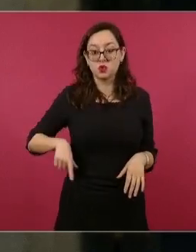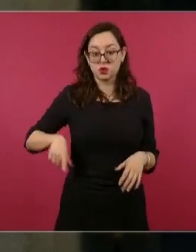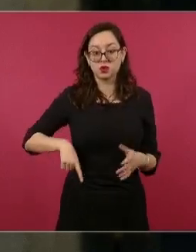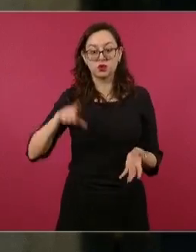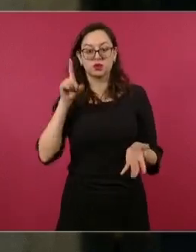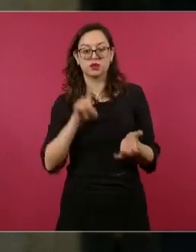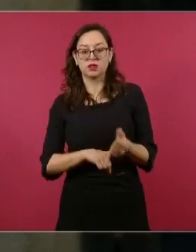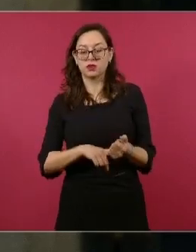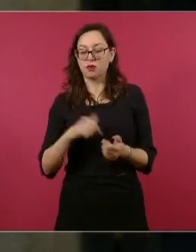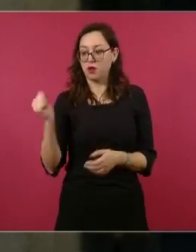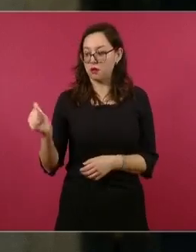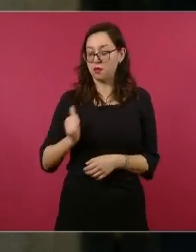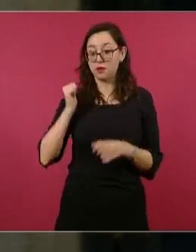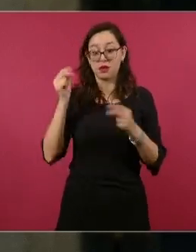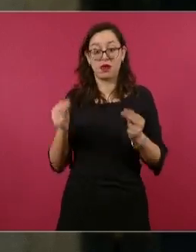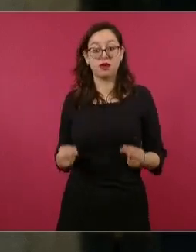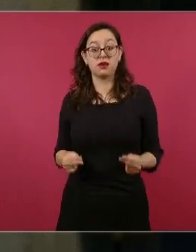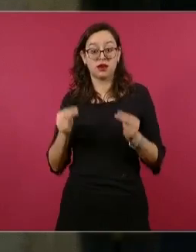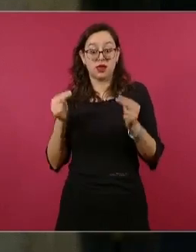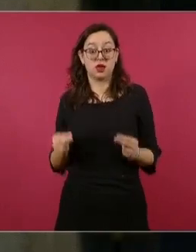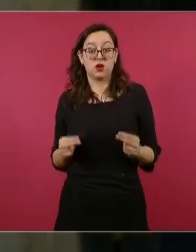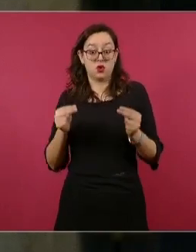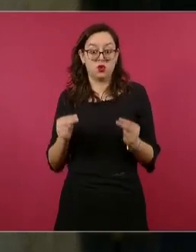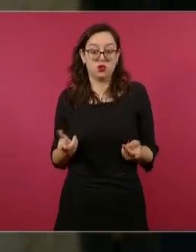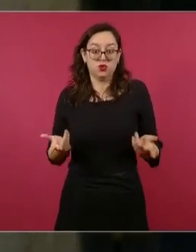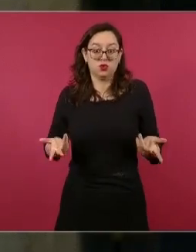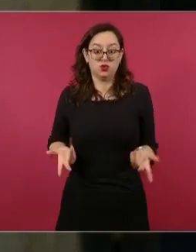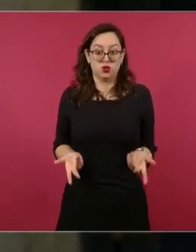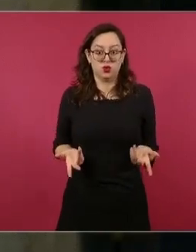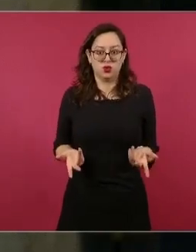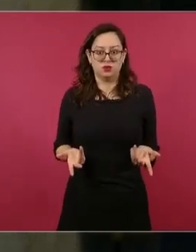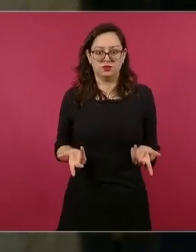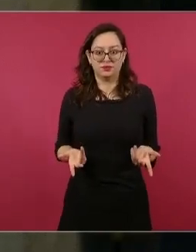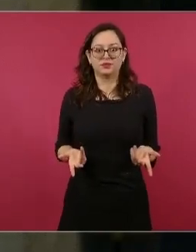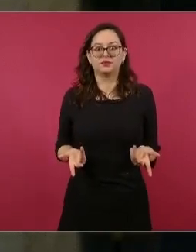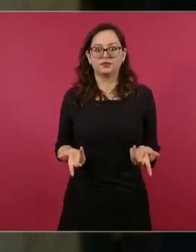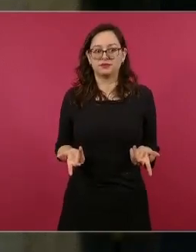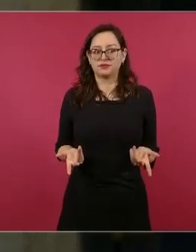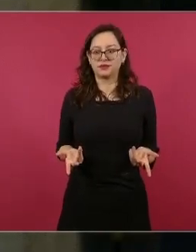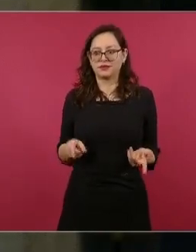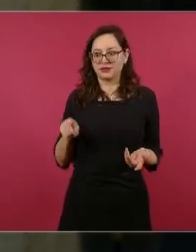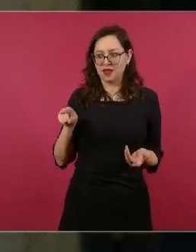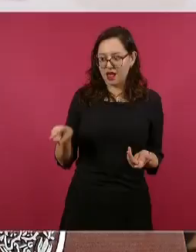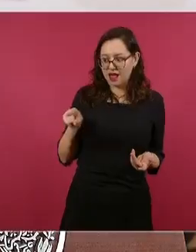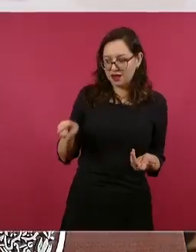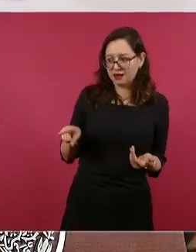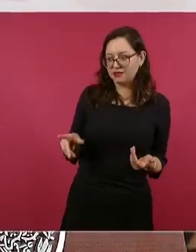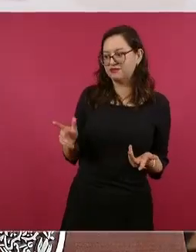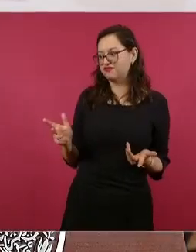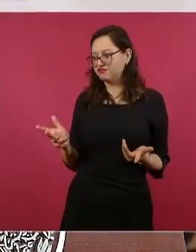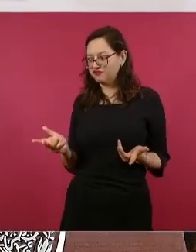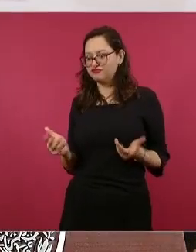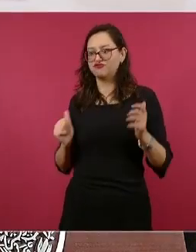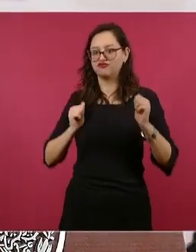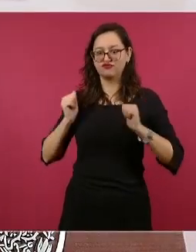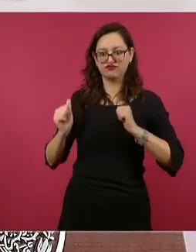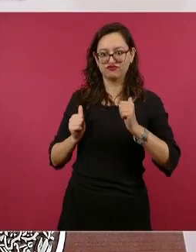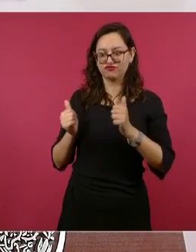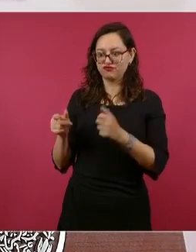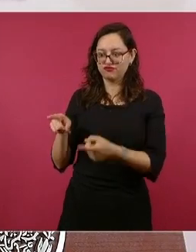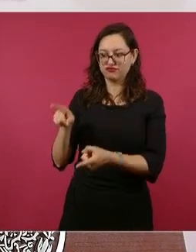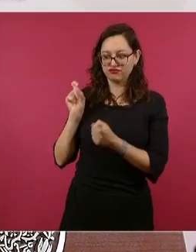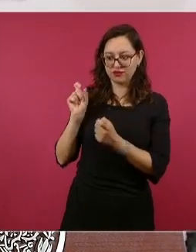dónde? Que yo quisiera que no se metiera para nada y que por lo que le estoy diciendo es real, es cierto.